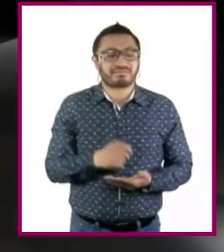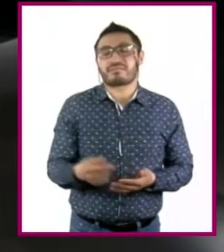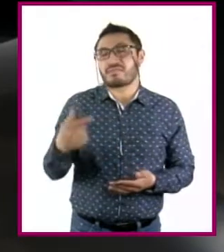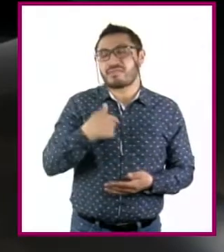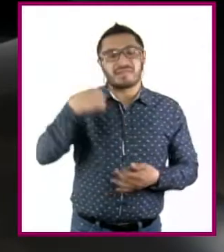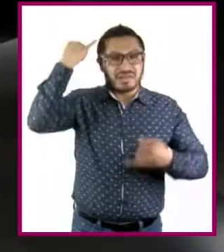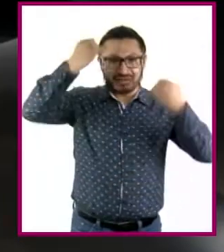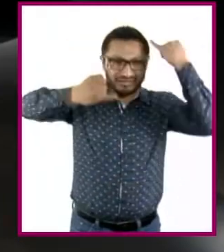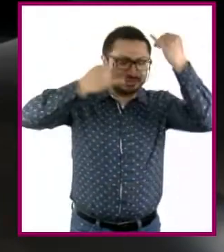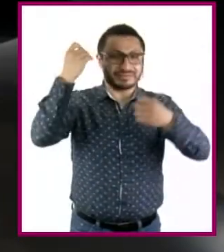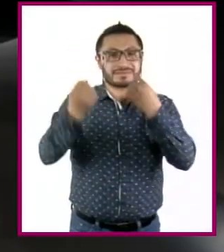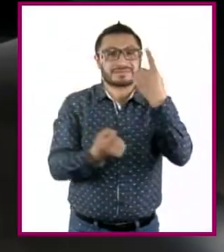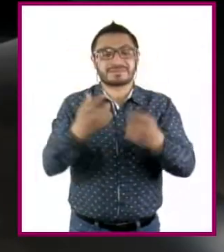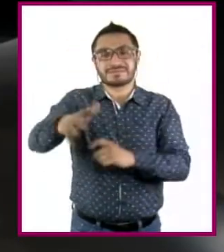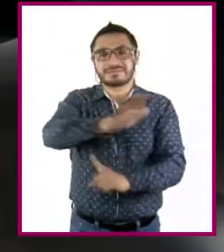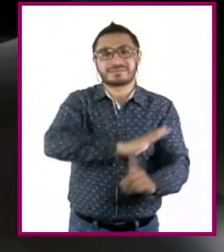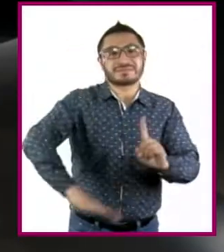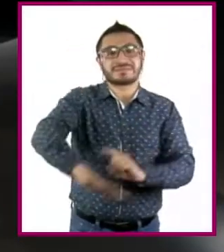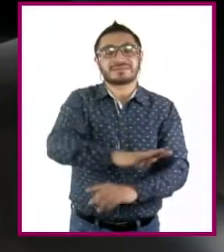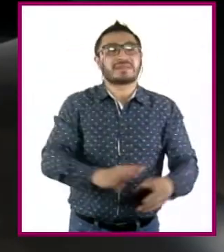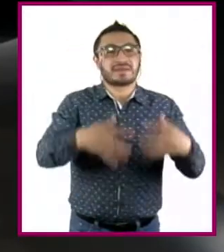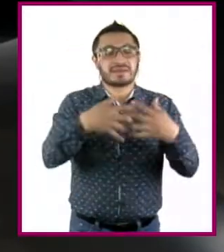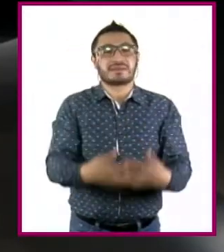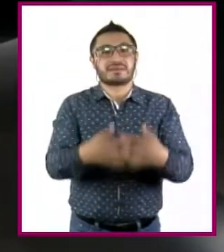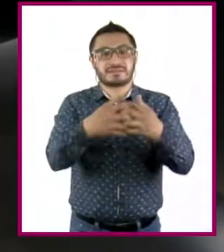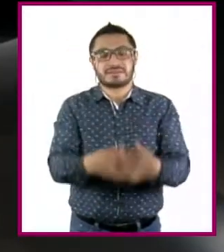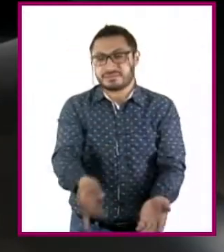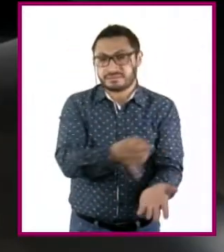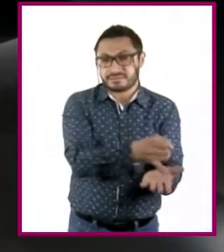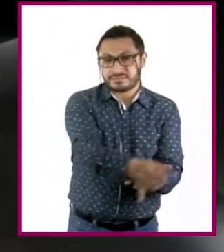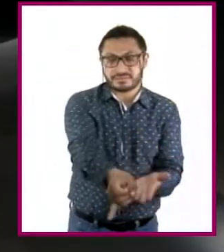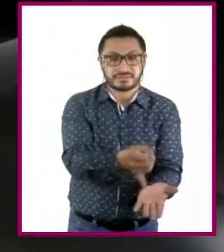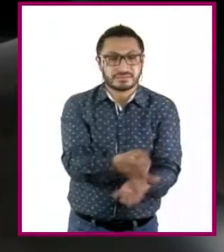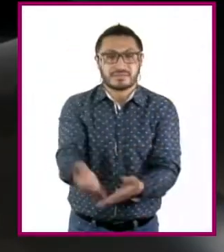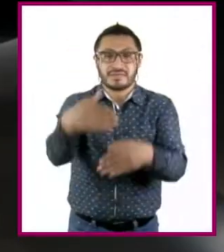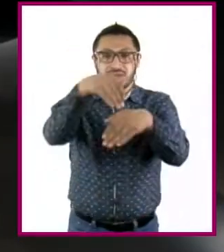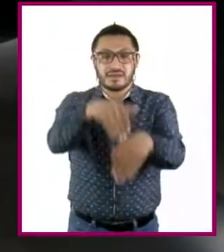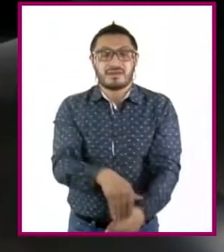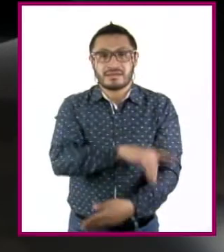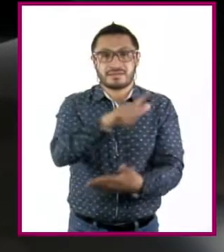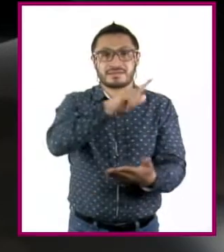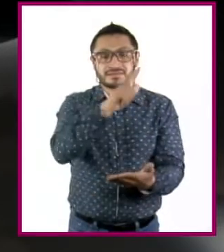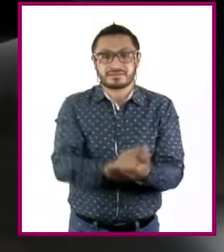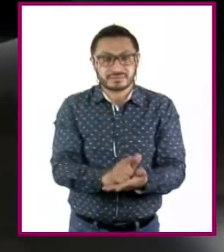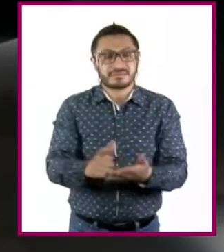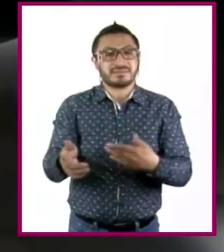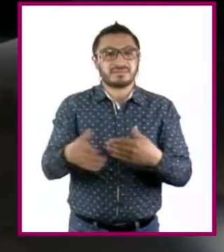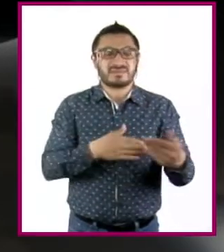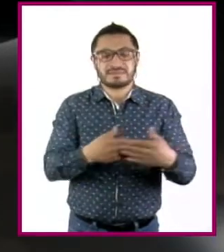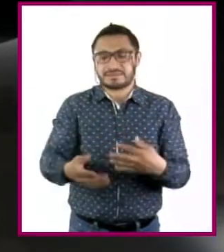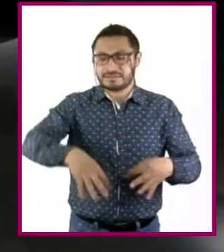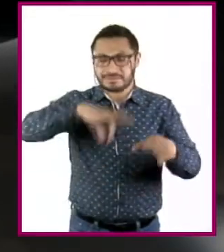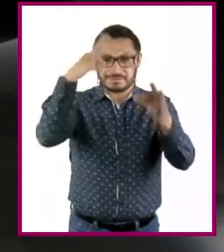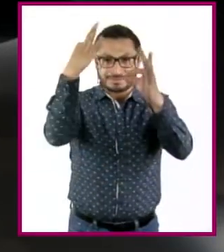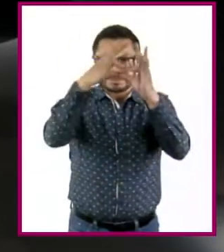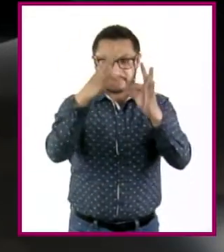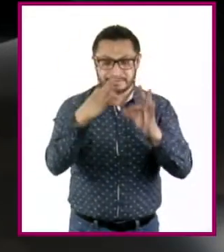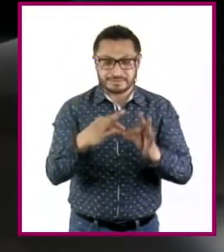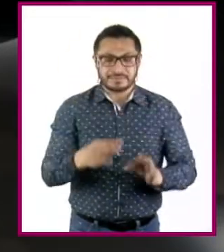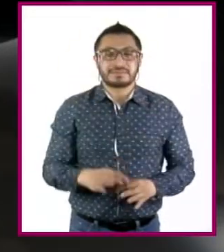imaginar algunos contextos en los que una máquina que tome decisiones siguiendo las leyes vigentes al pie de la letra parece